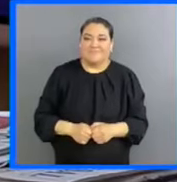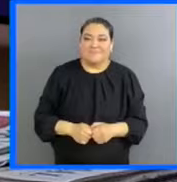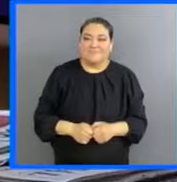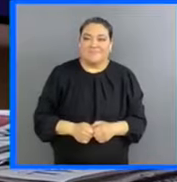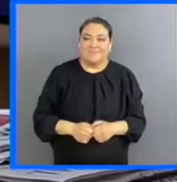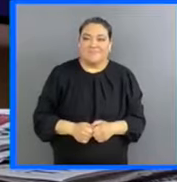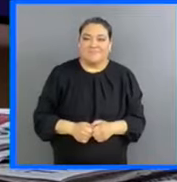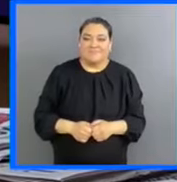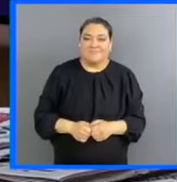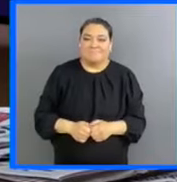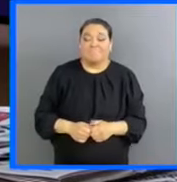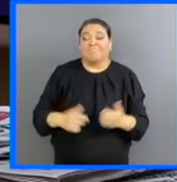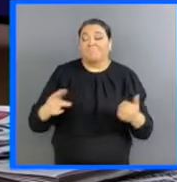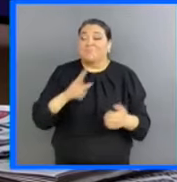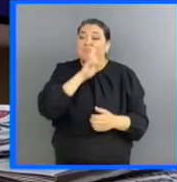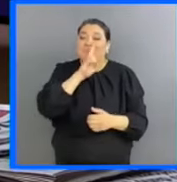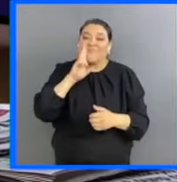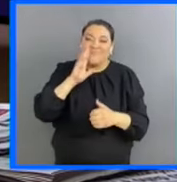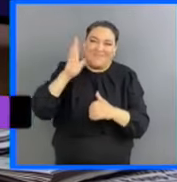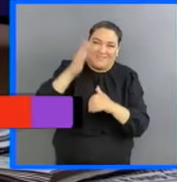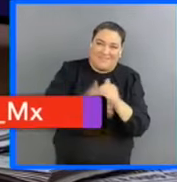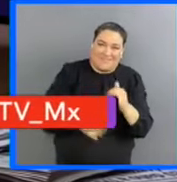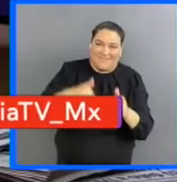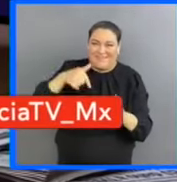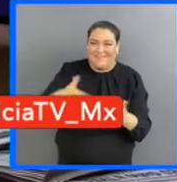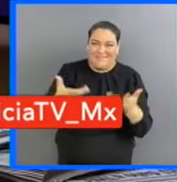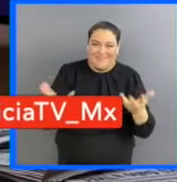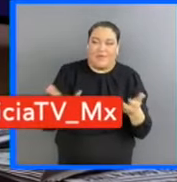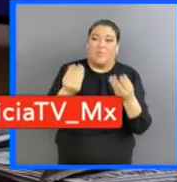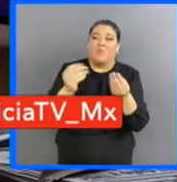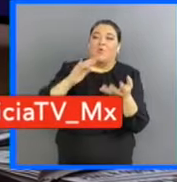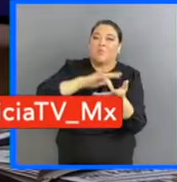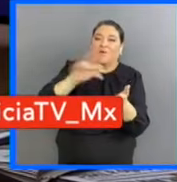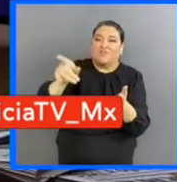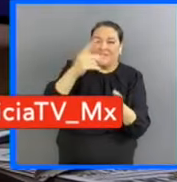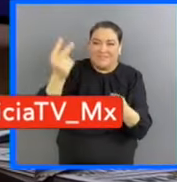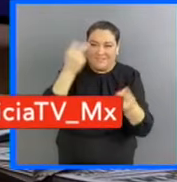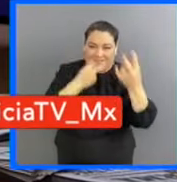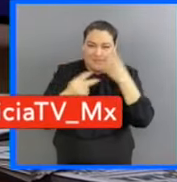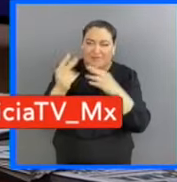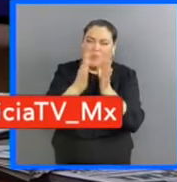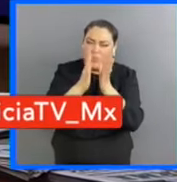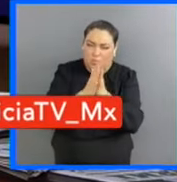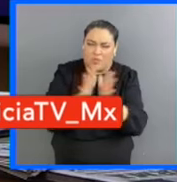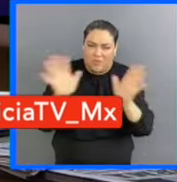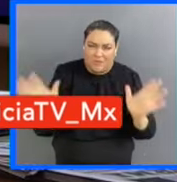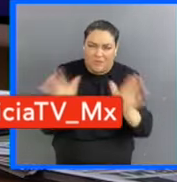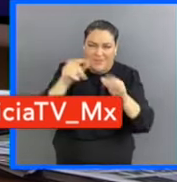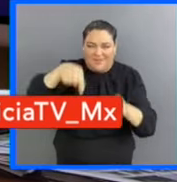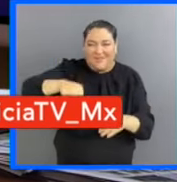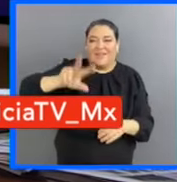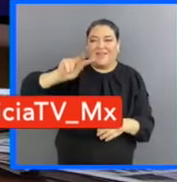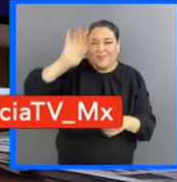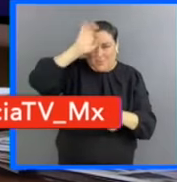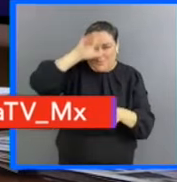Llegamos al final de este espacio informativo, agradecemos su preferencia y le invitamos a permanecer en la señal de Plural TV.